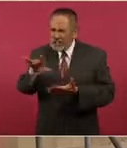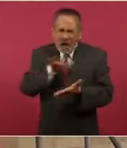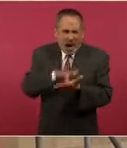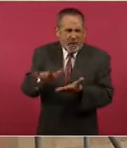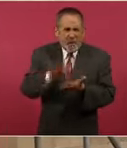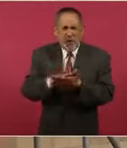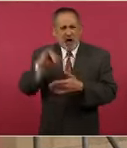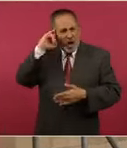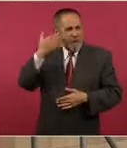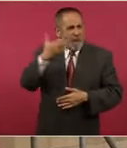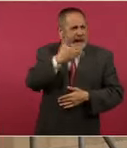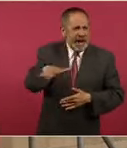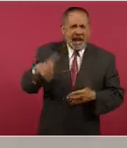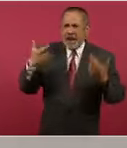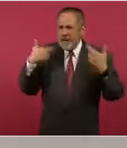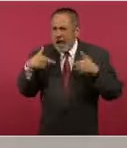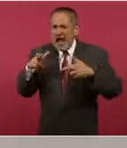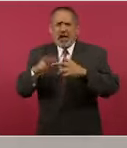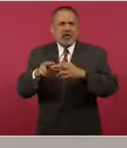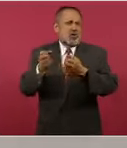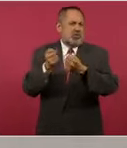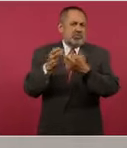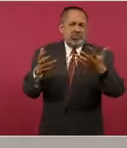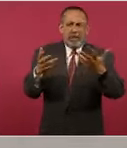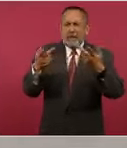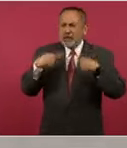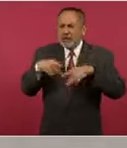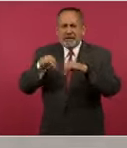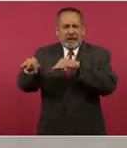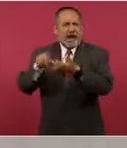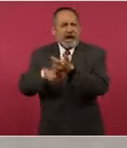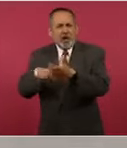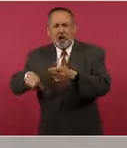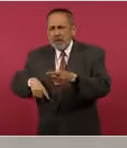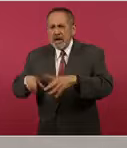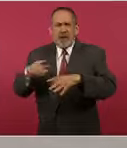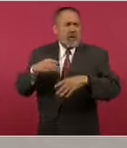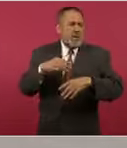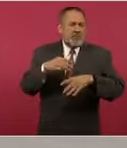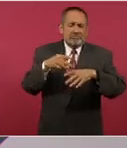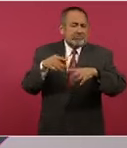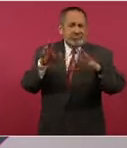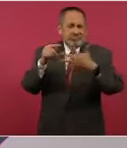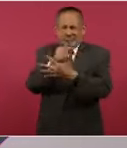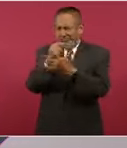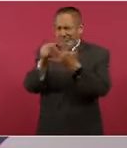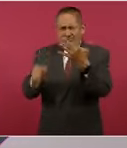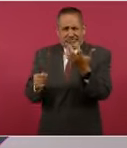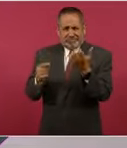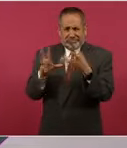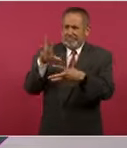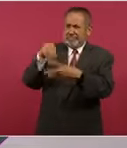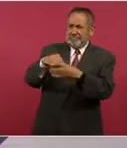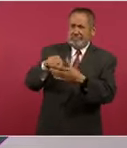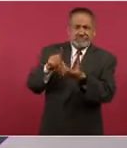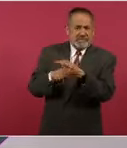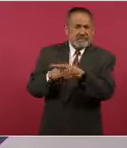campesinos, obreros, maestros, empleados e integrantes de la